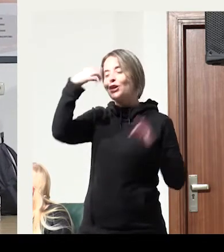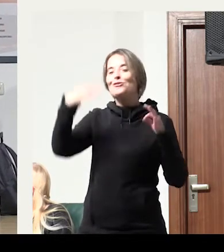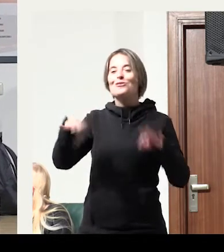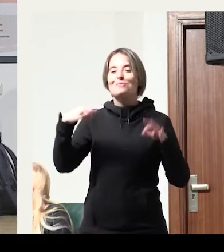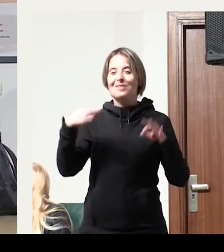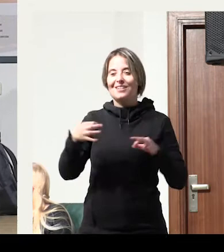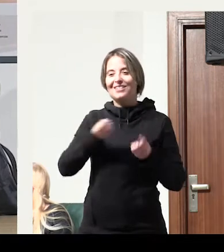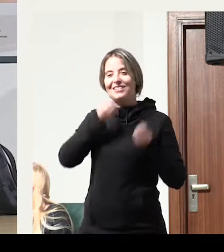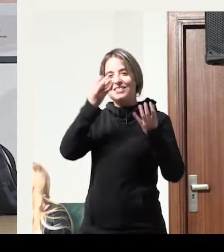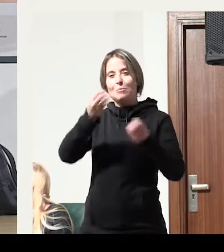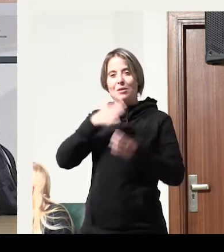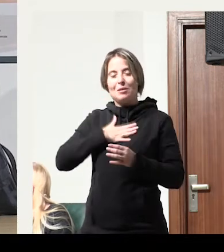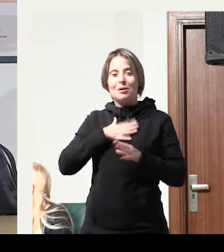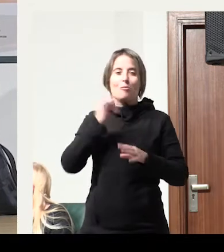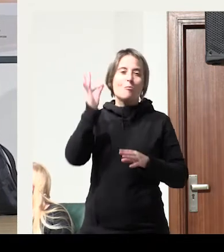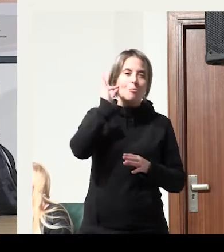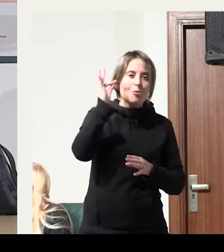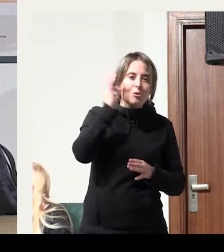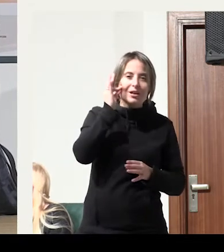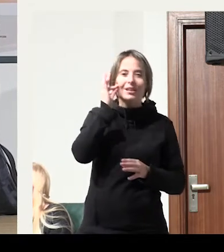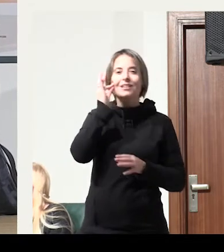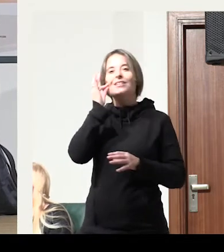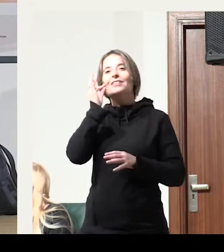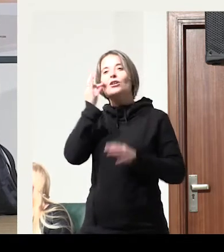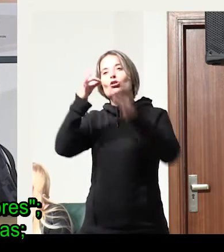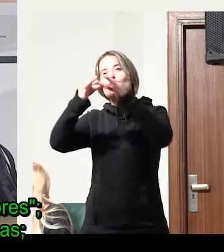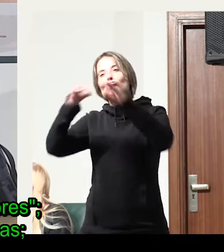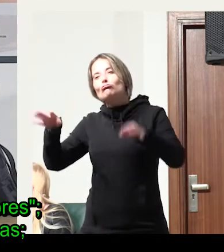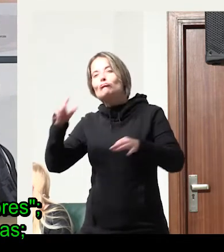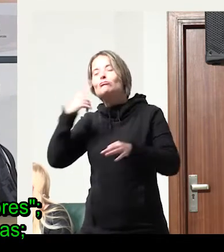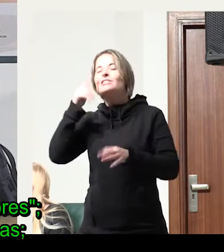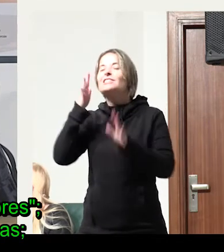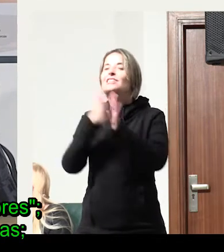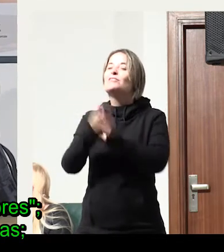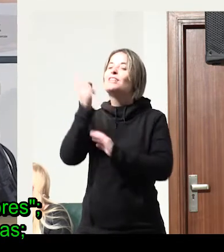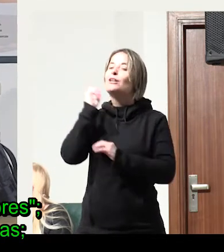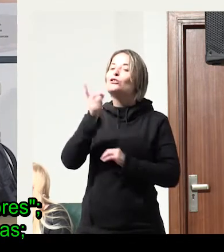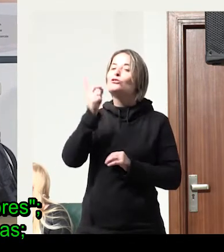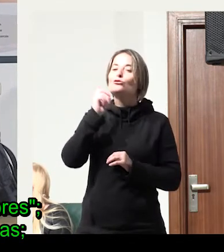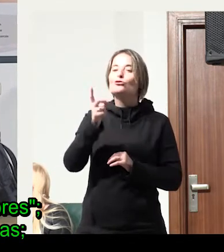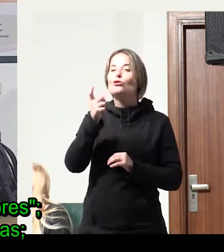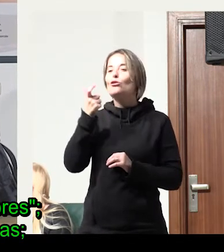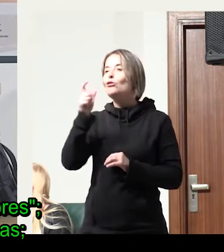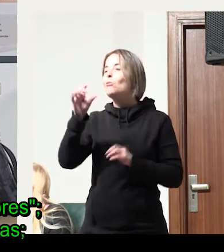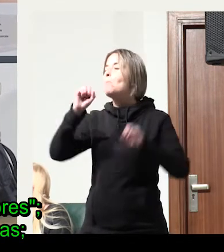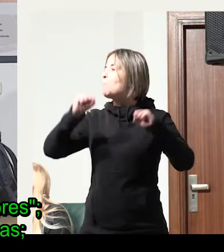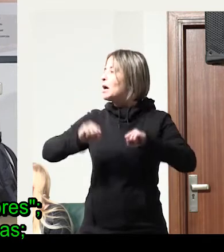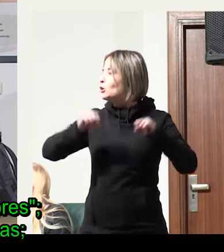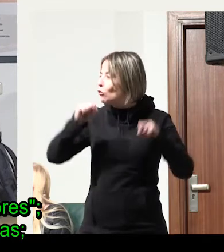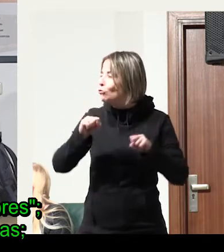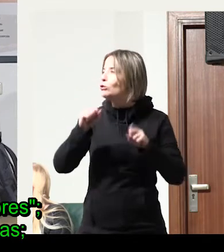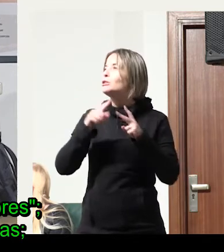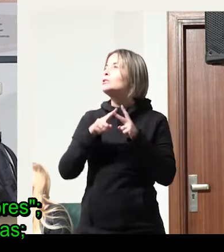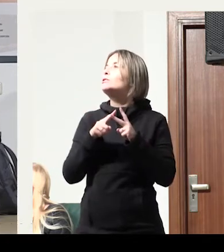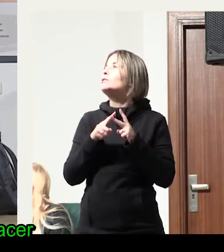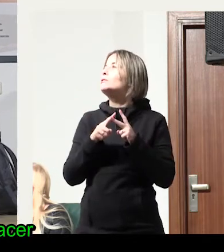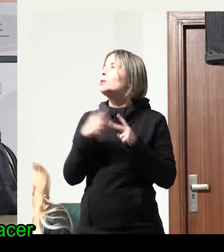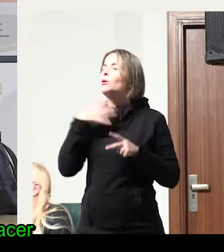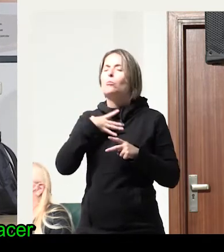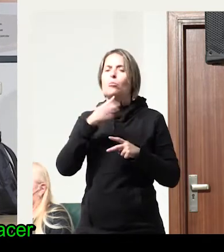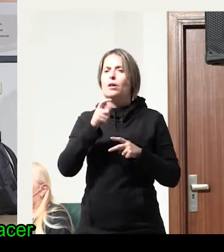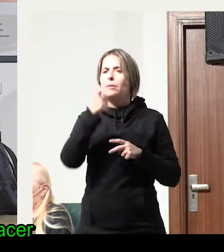Emakumezaharrak o adineko emakumeak. No quiere decir que solo se pueden utilizar mujeres mayores, se pueden utilizar muchas cosas,